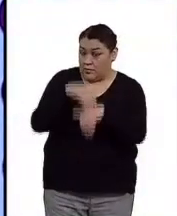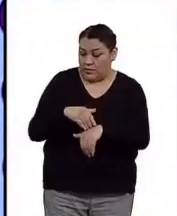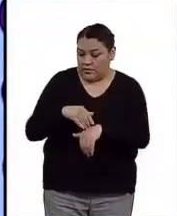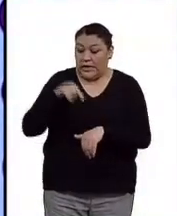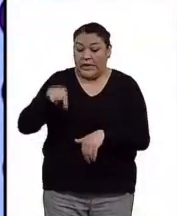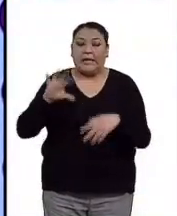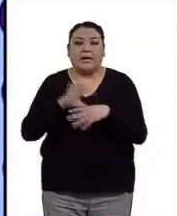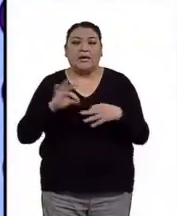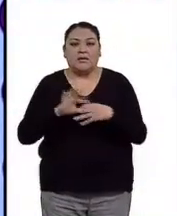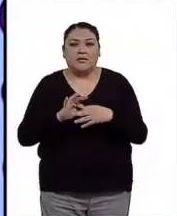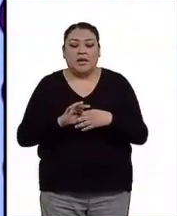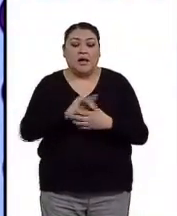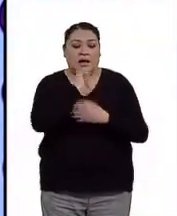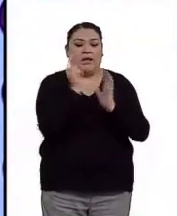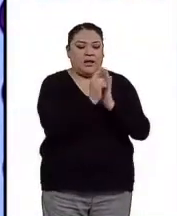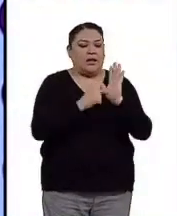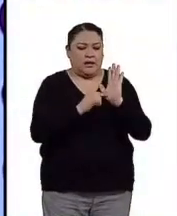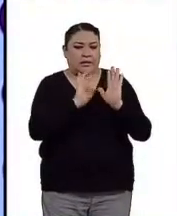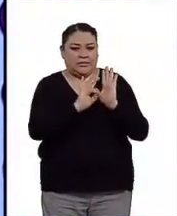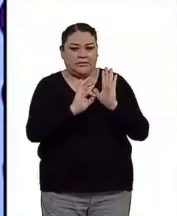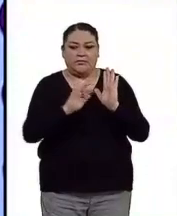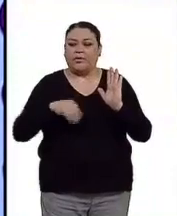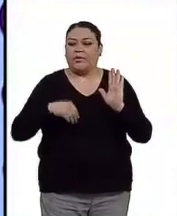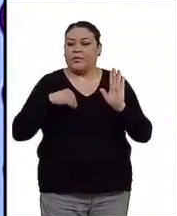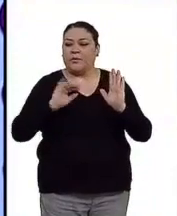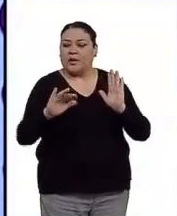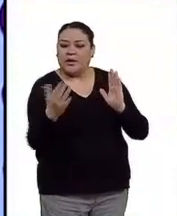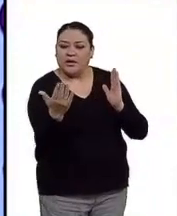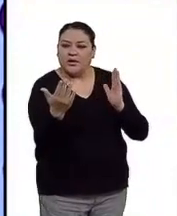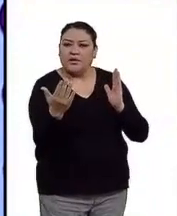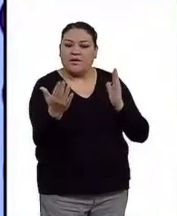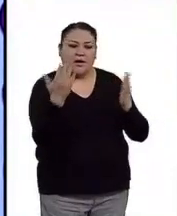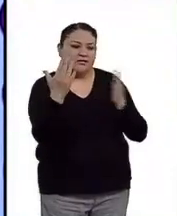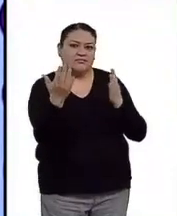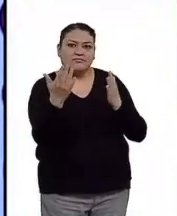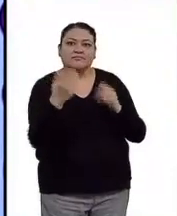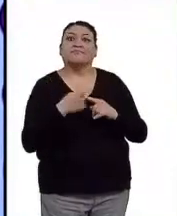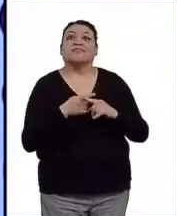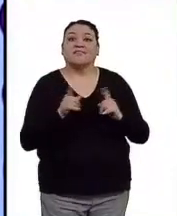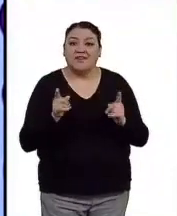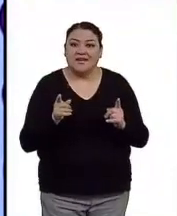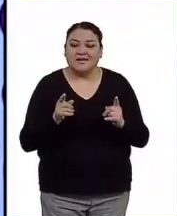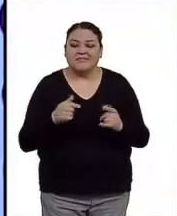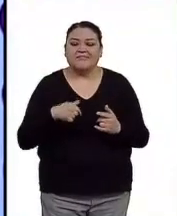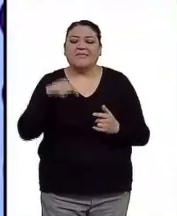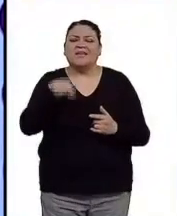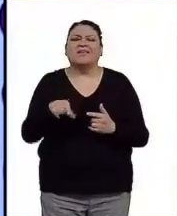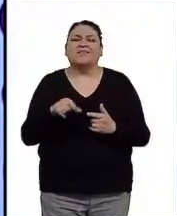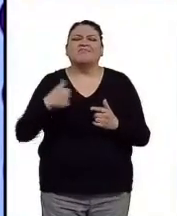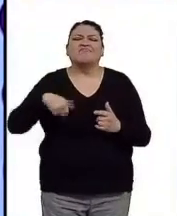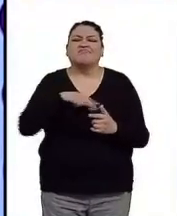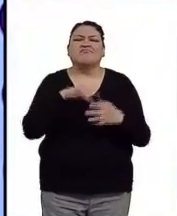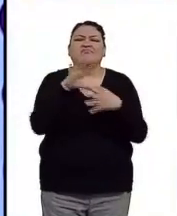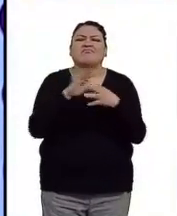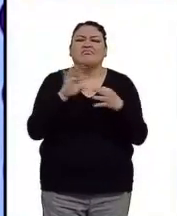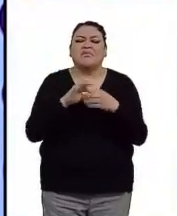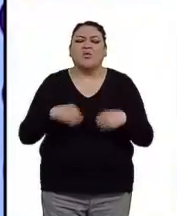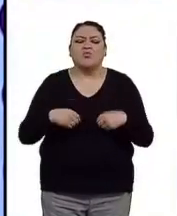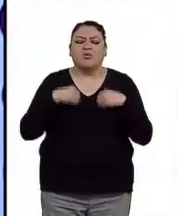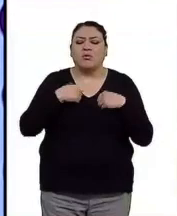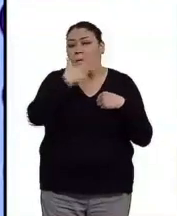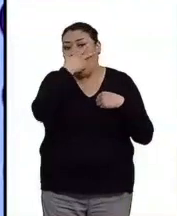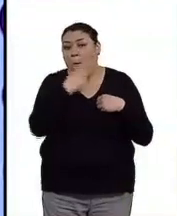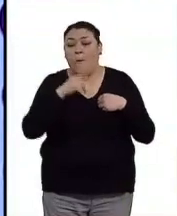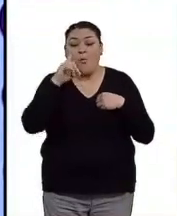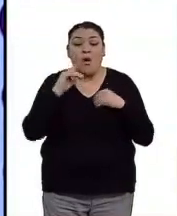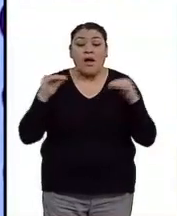distinción entre la igualdad en la ley y la igualdad de resultados o de hecho. Entonces, la meta aquí cuando hablamos de la igualdad entre mujeres y hombres